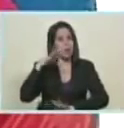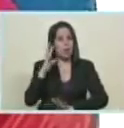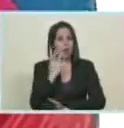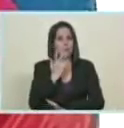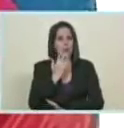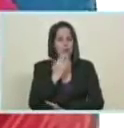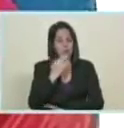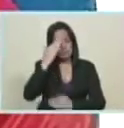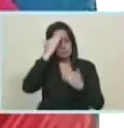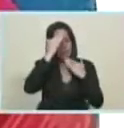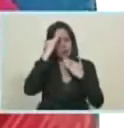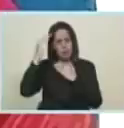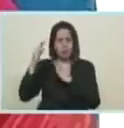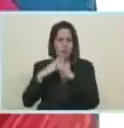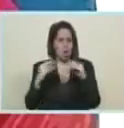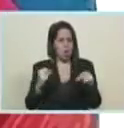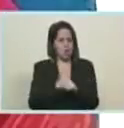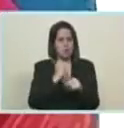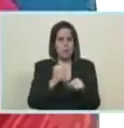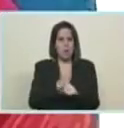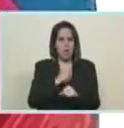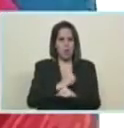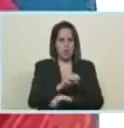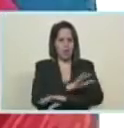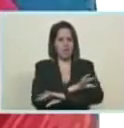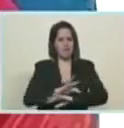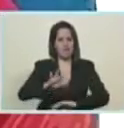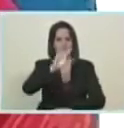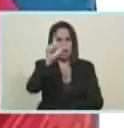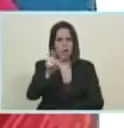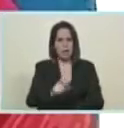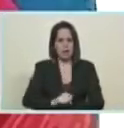Un saludo a los trabajadores de la faja petrolífera.